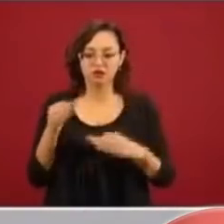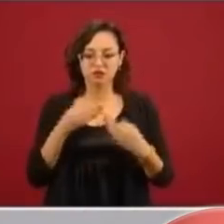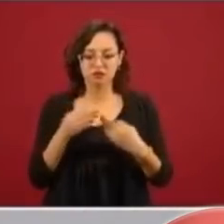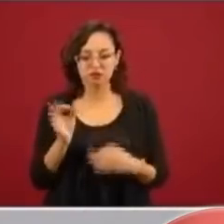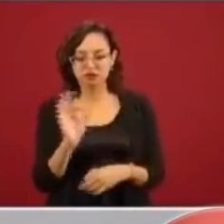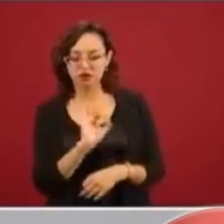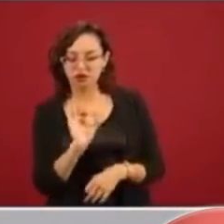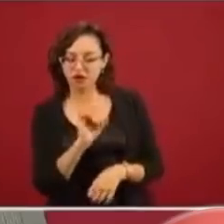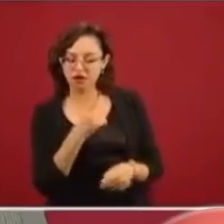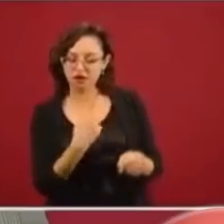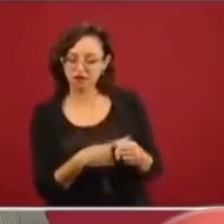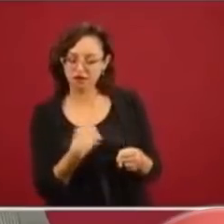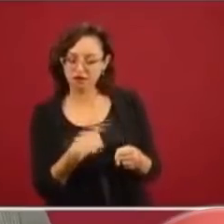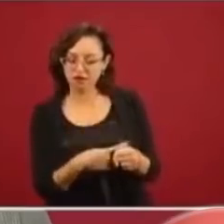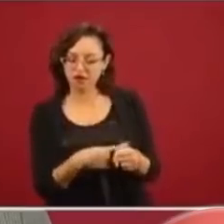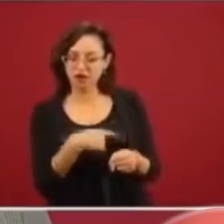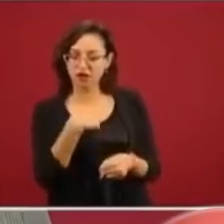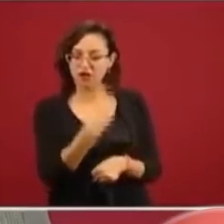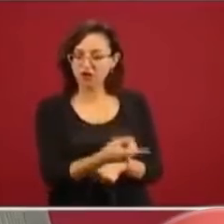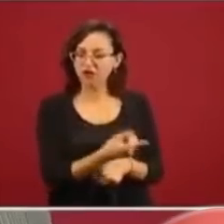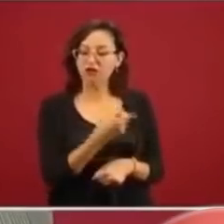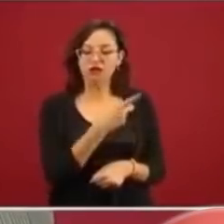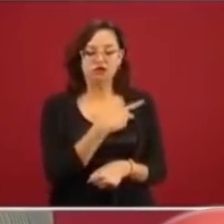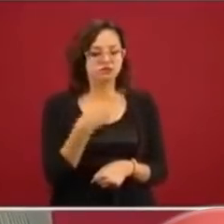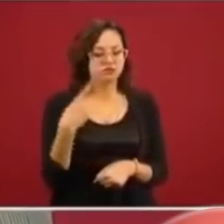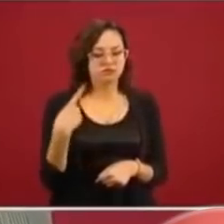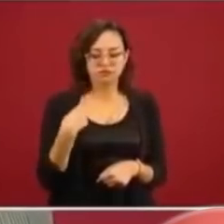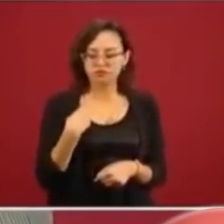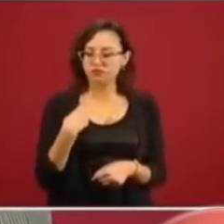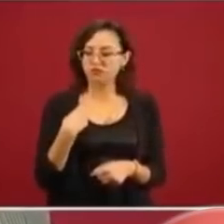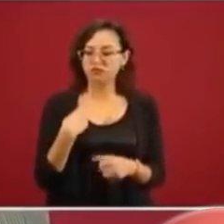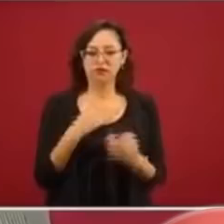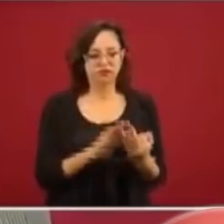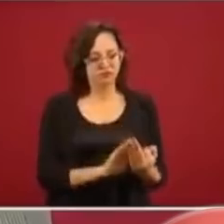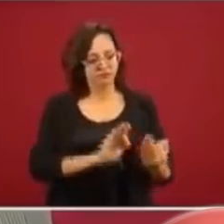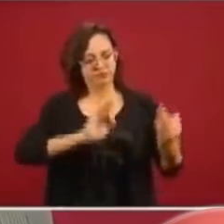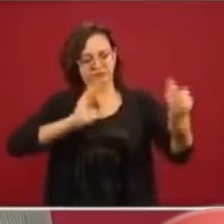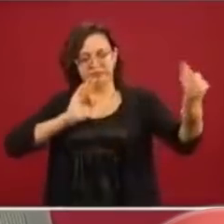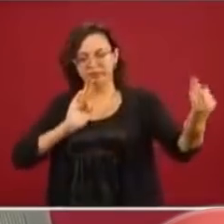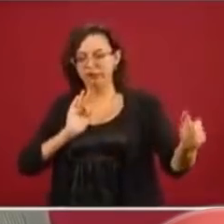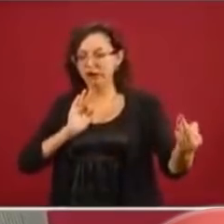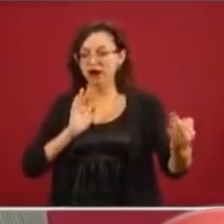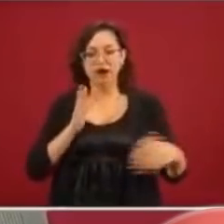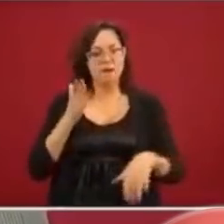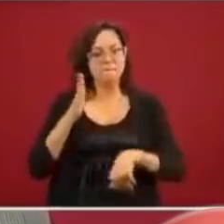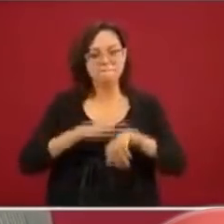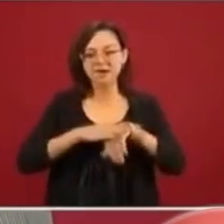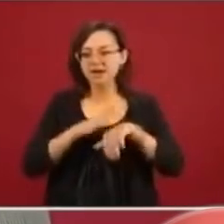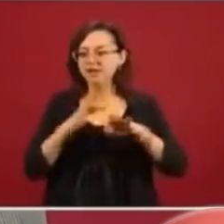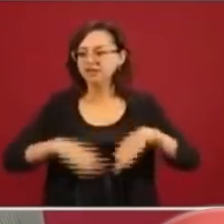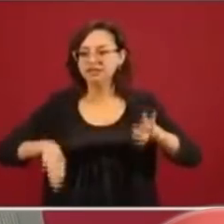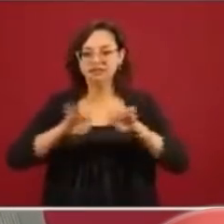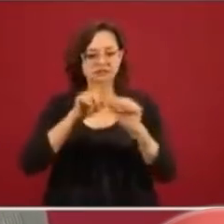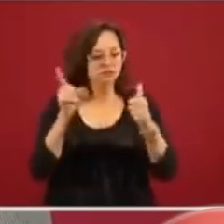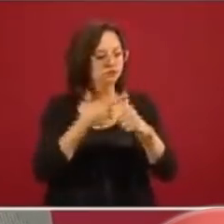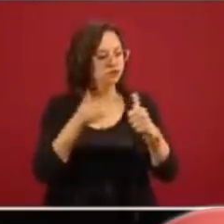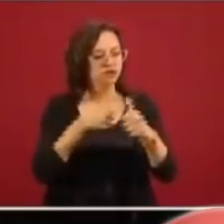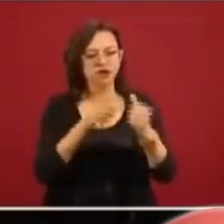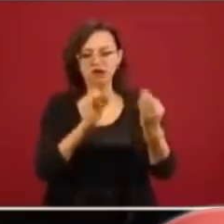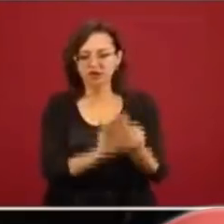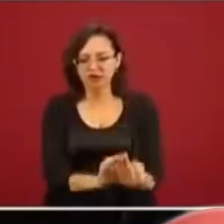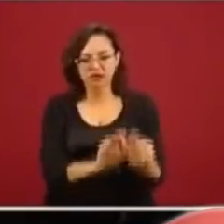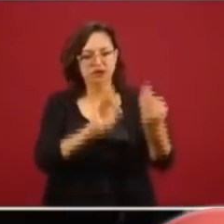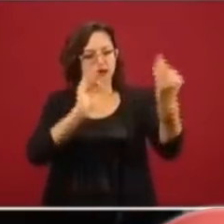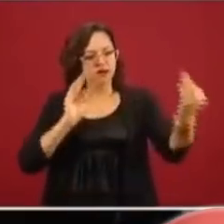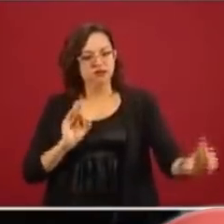sospechoso de una enfermedad y al paciente, tiene que cumplir con la sana distancia. Eso es preventivo, eso es importante, eso se